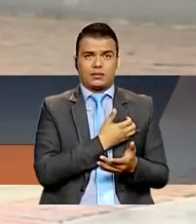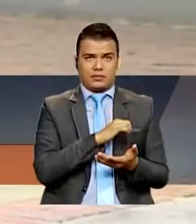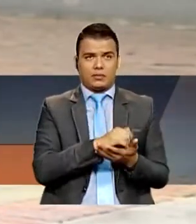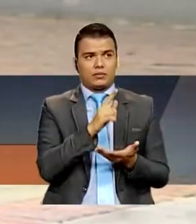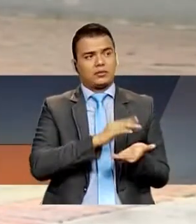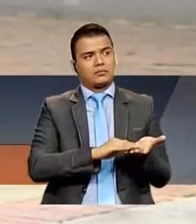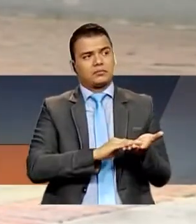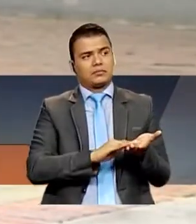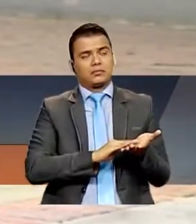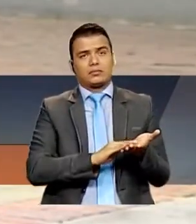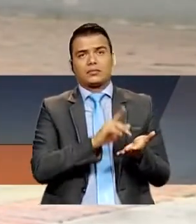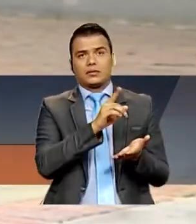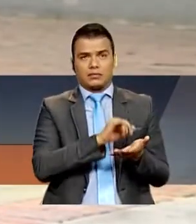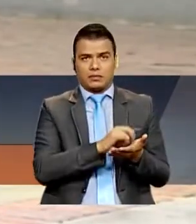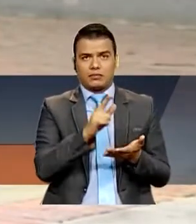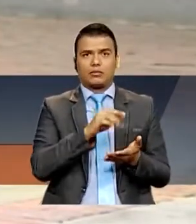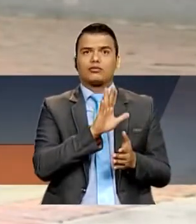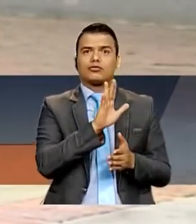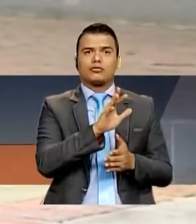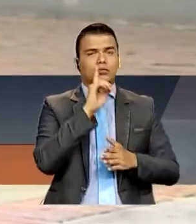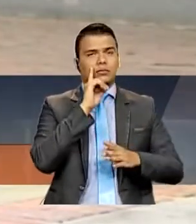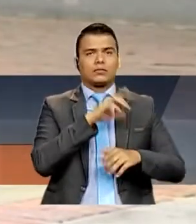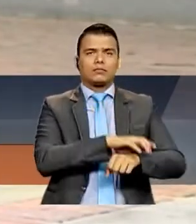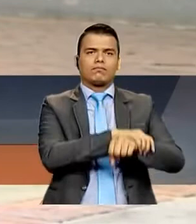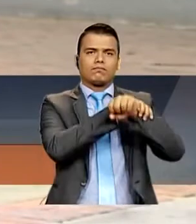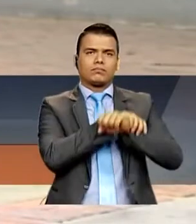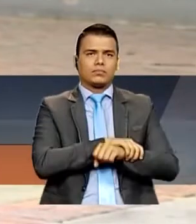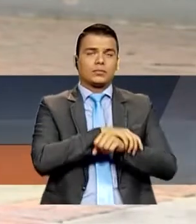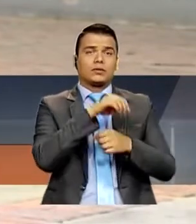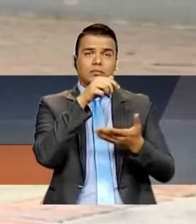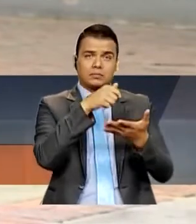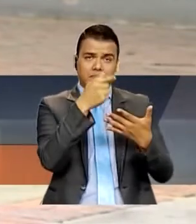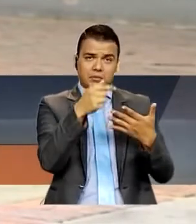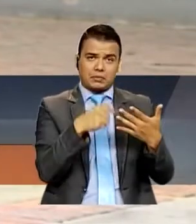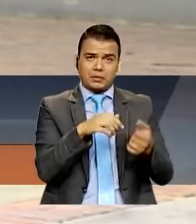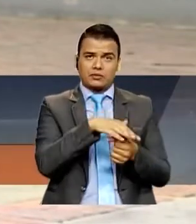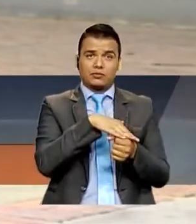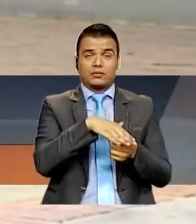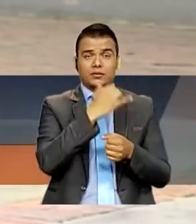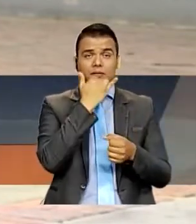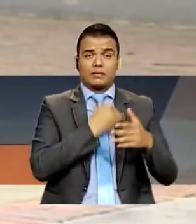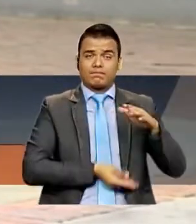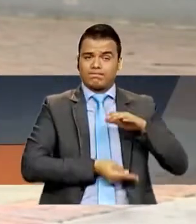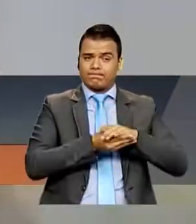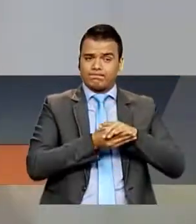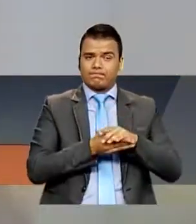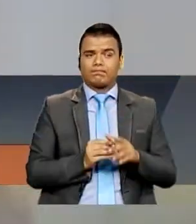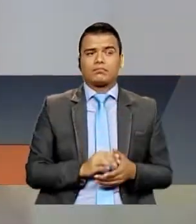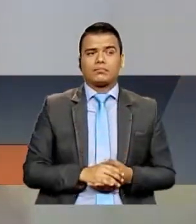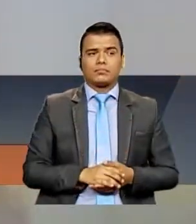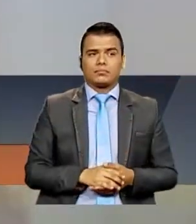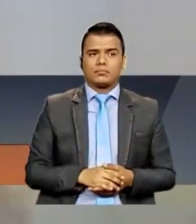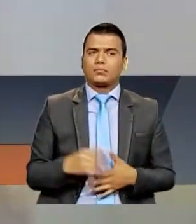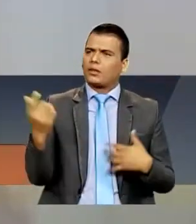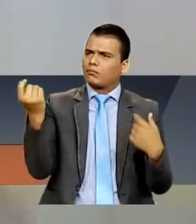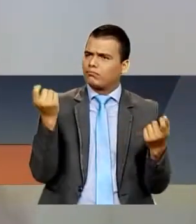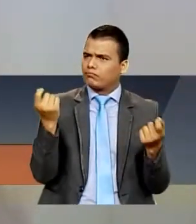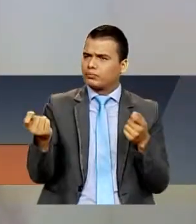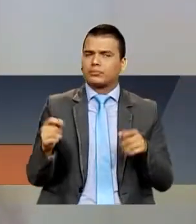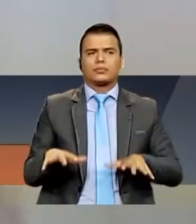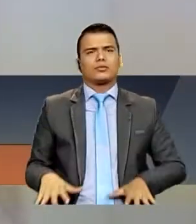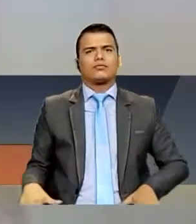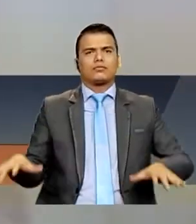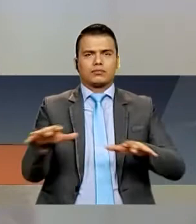en propiedad, quien se encuentra en estos momentos detenido por hechos que son investigados por las autoridades. El control del